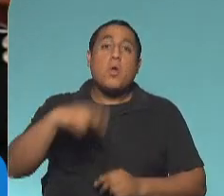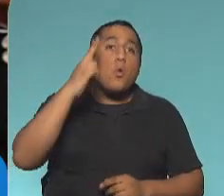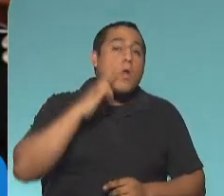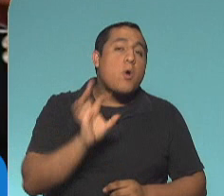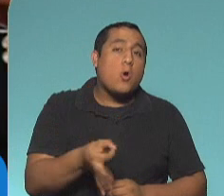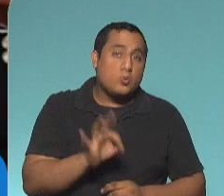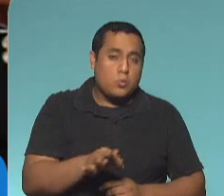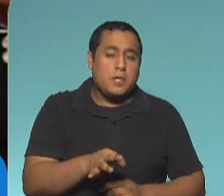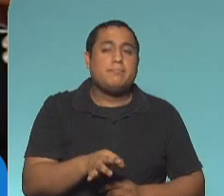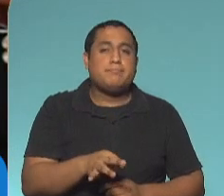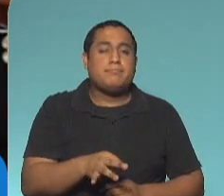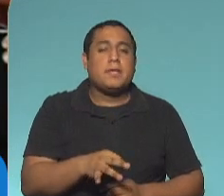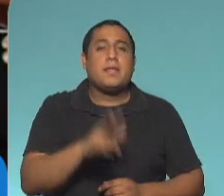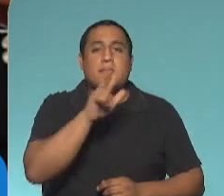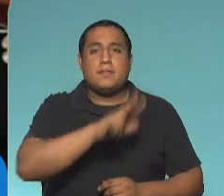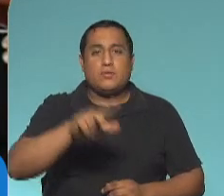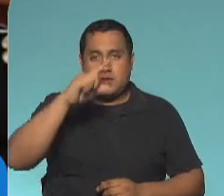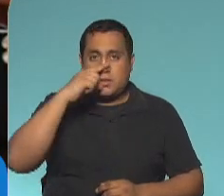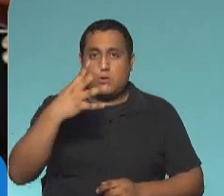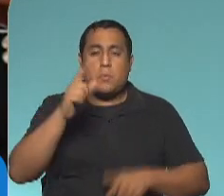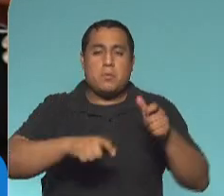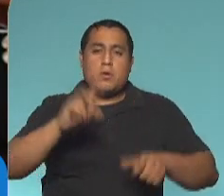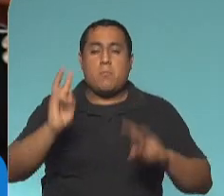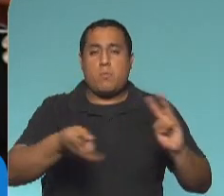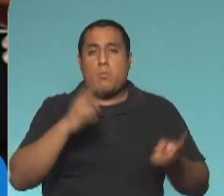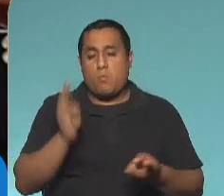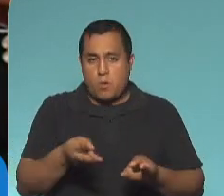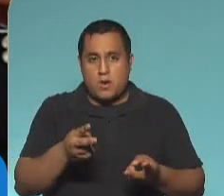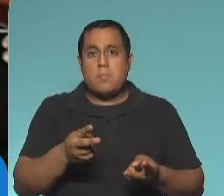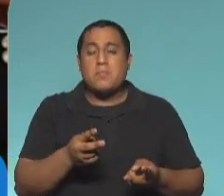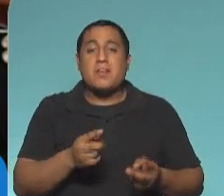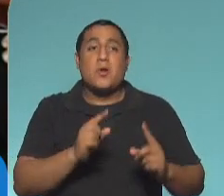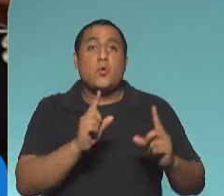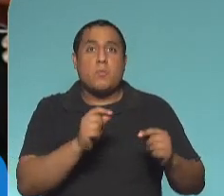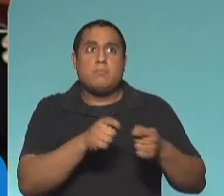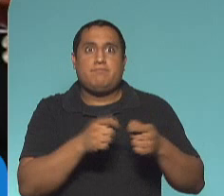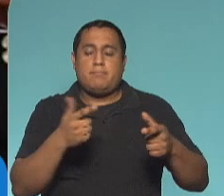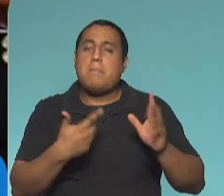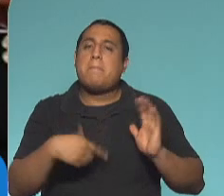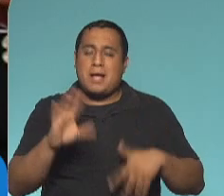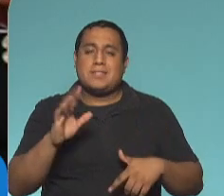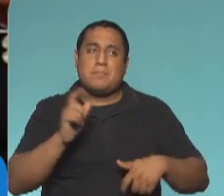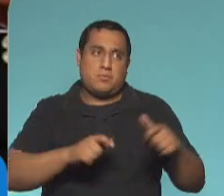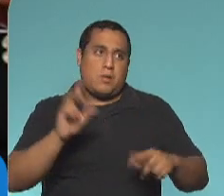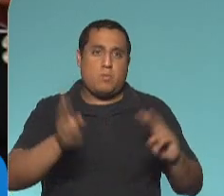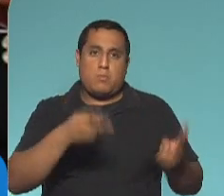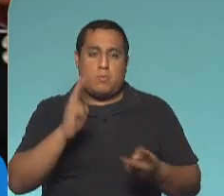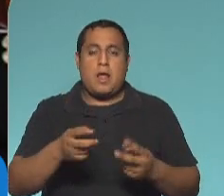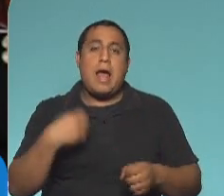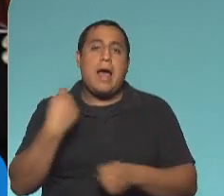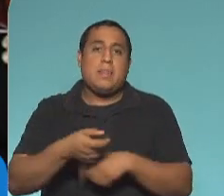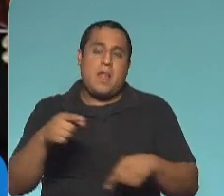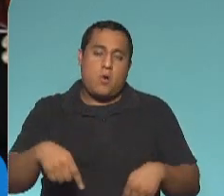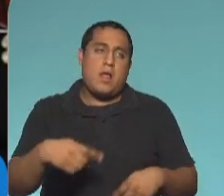octubre se han reportado 374 personas fallecidas, es el número más alto de personas fallecidas hasta el